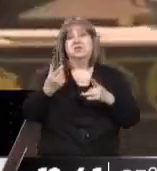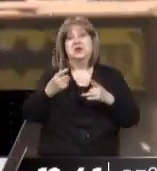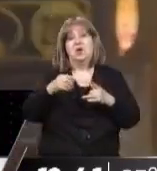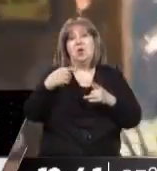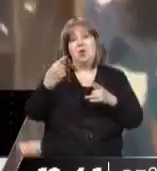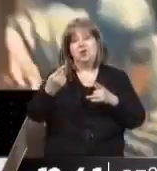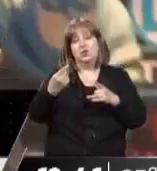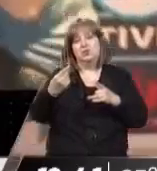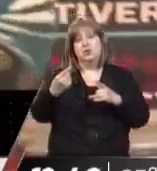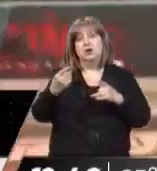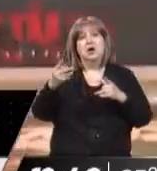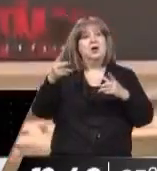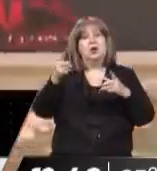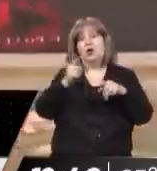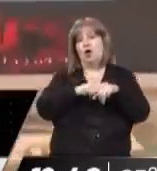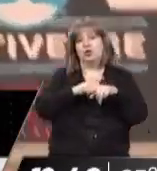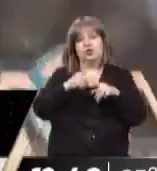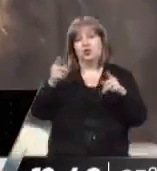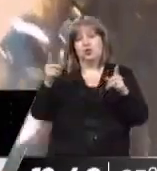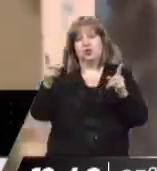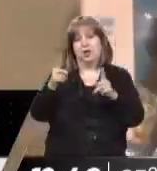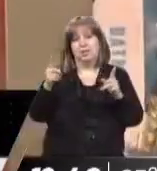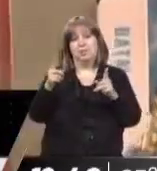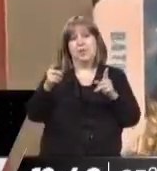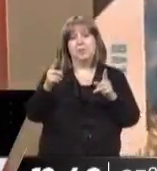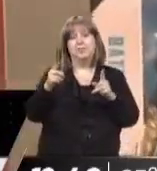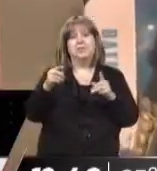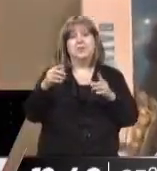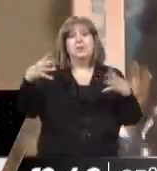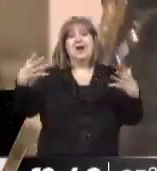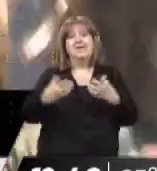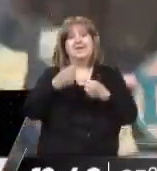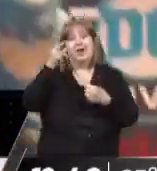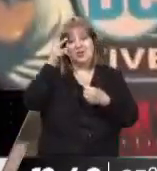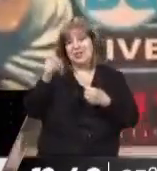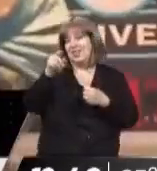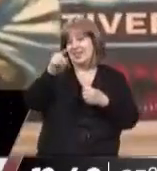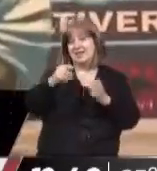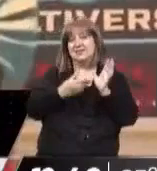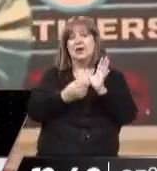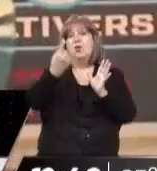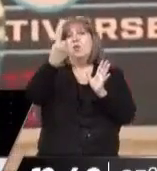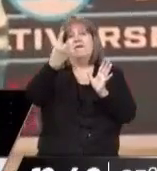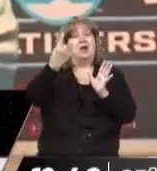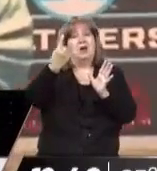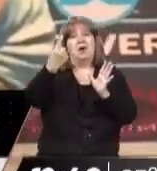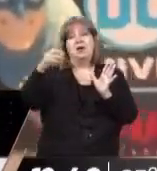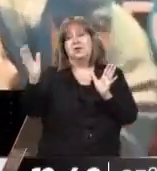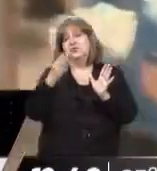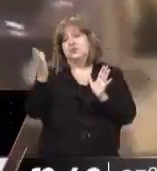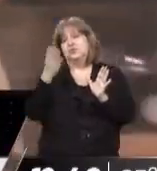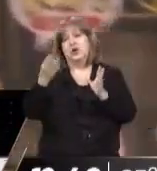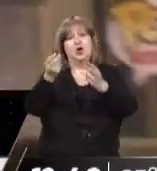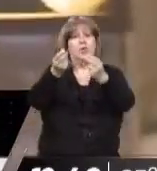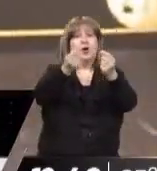que tengo por allá también. Este, por ejemplo, es una edición especial de los 80 aniversario del personaje. Y lo hacen una sola vez. Entonces la gente